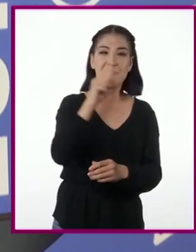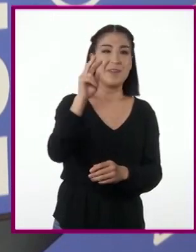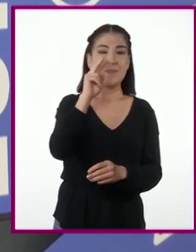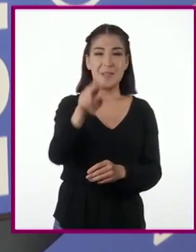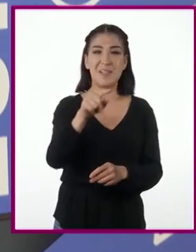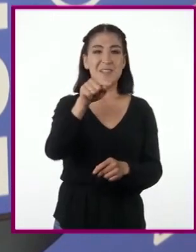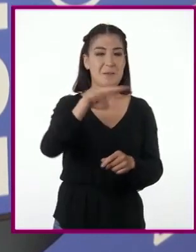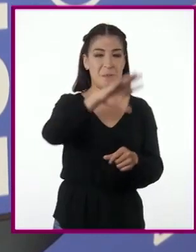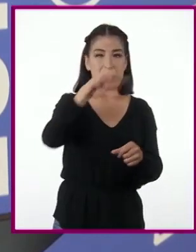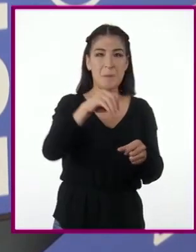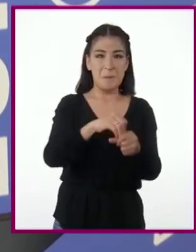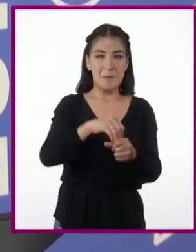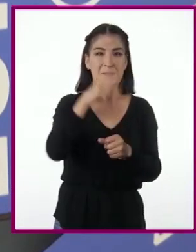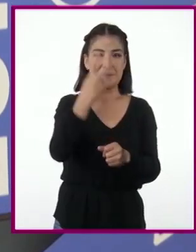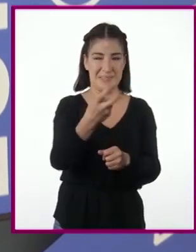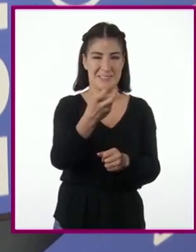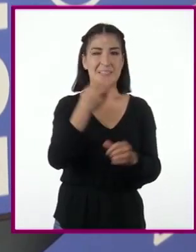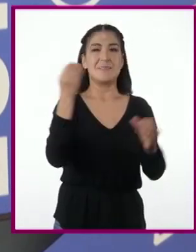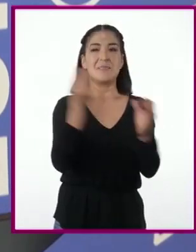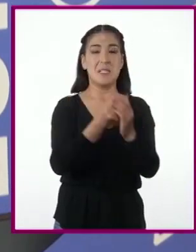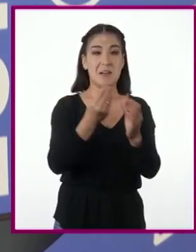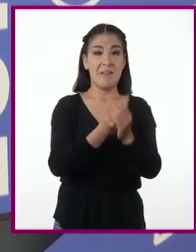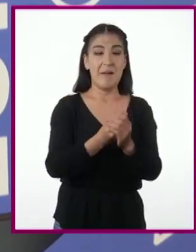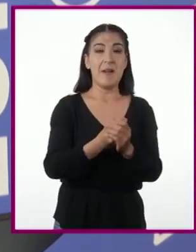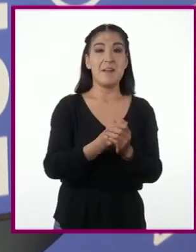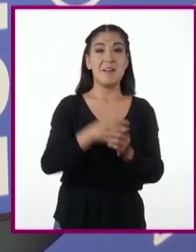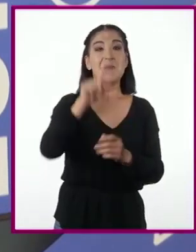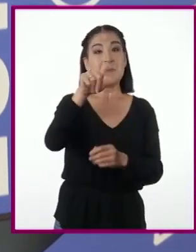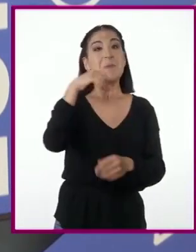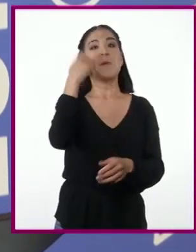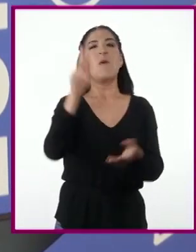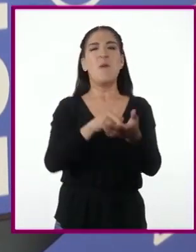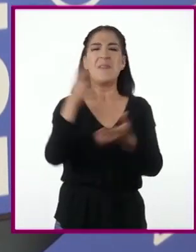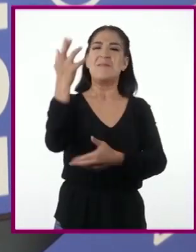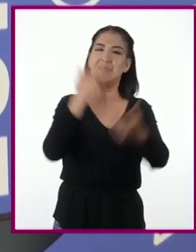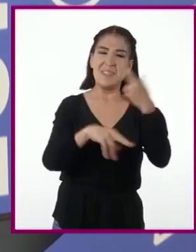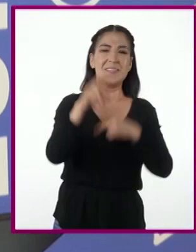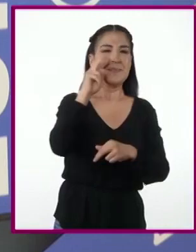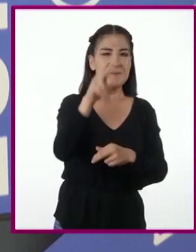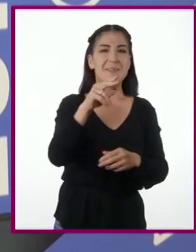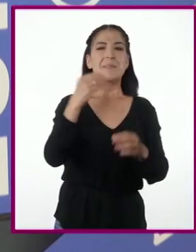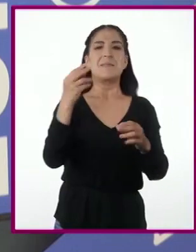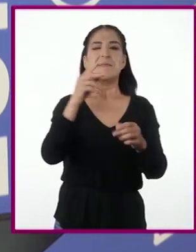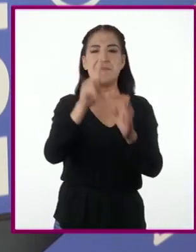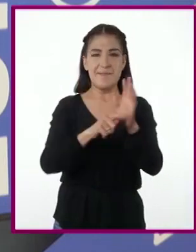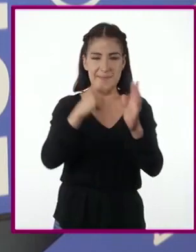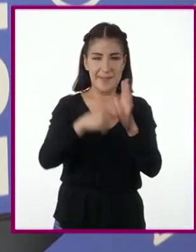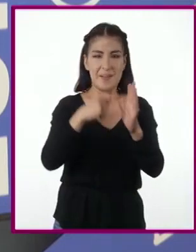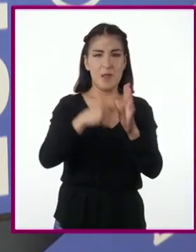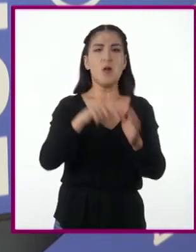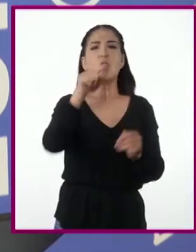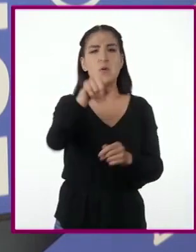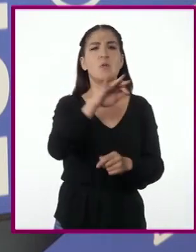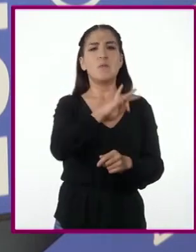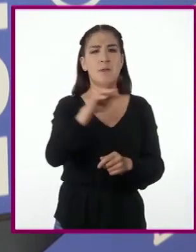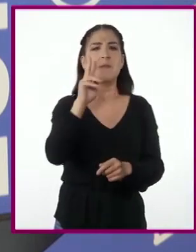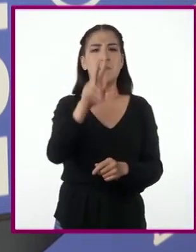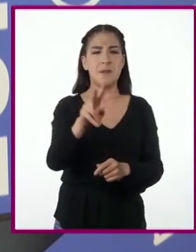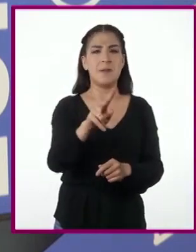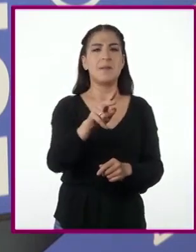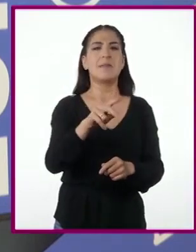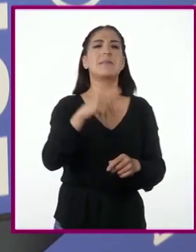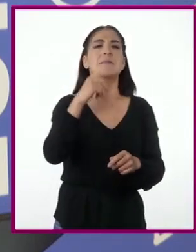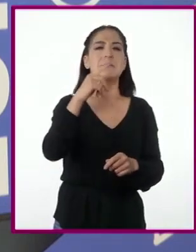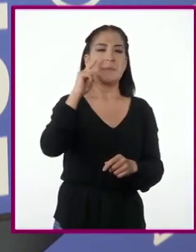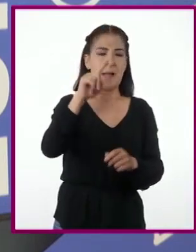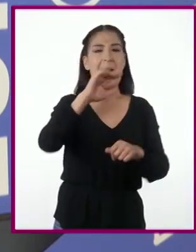ver completa la sesión o incluso quieres volver a verla, te recuerdo que la puedes encontrar en las páginas que